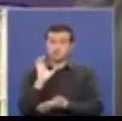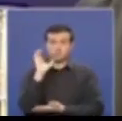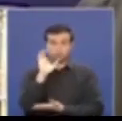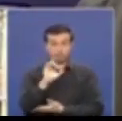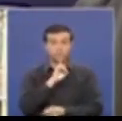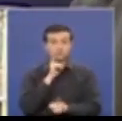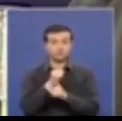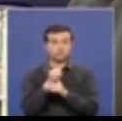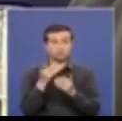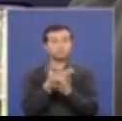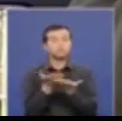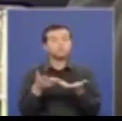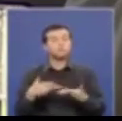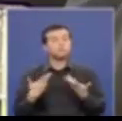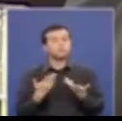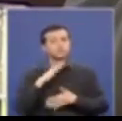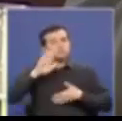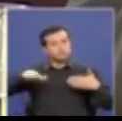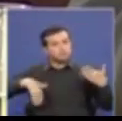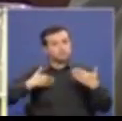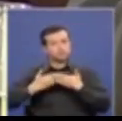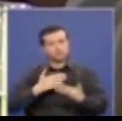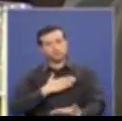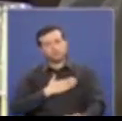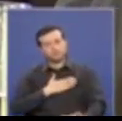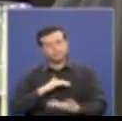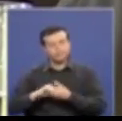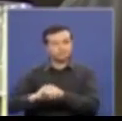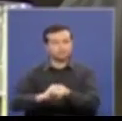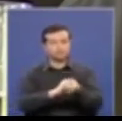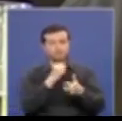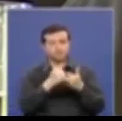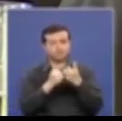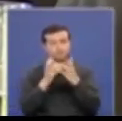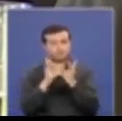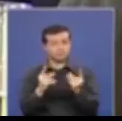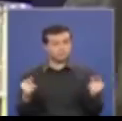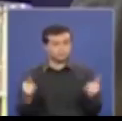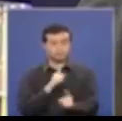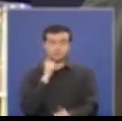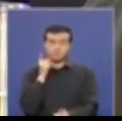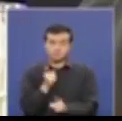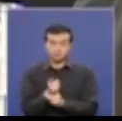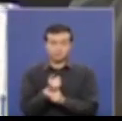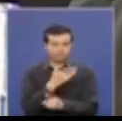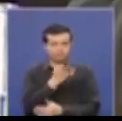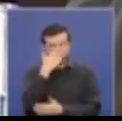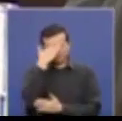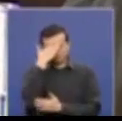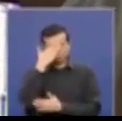este gabinete también, y toda nuestra solidaridad. No podemos resolver todo. Sí podemos resolver muchas cosas y lo estamos